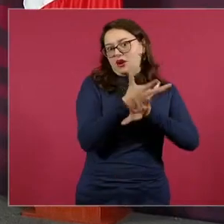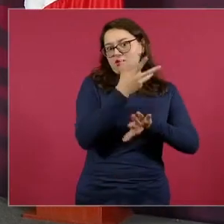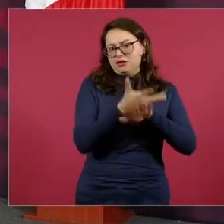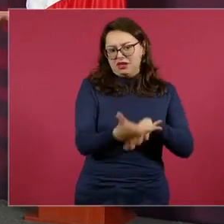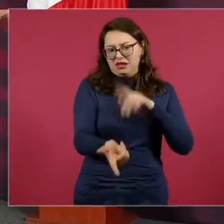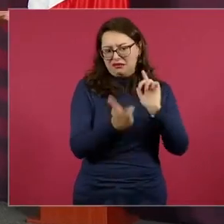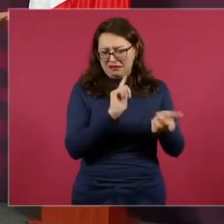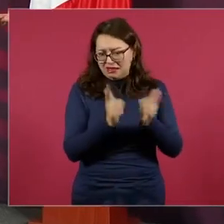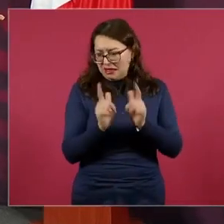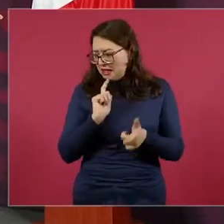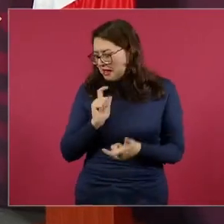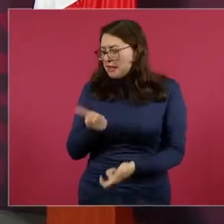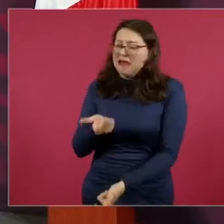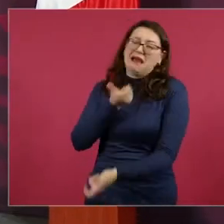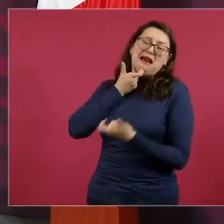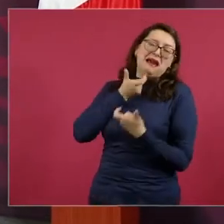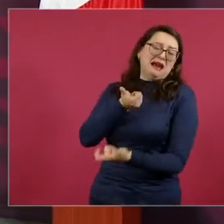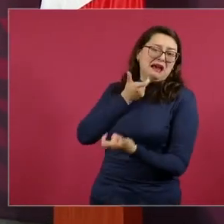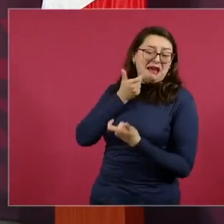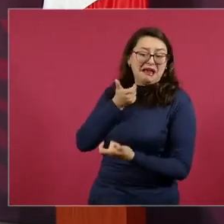¿Por qué?